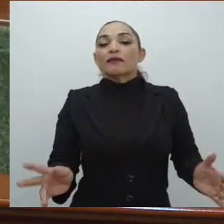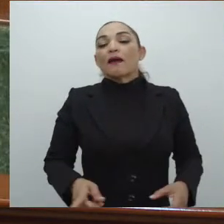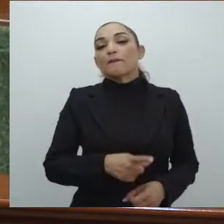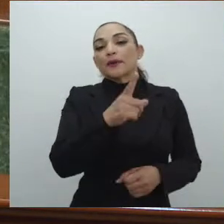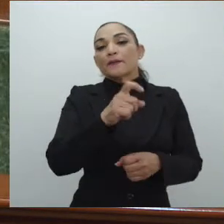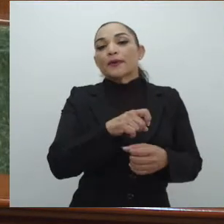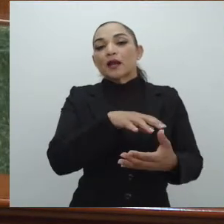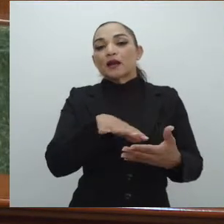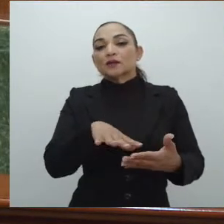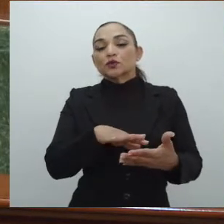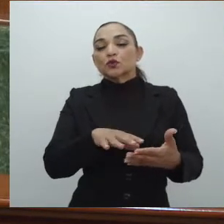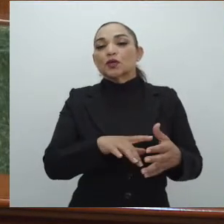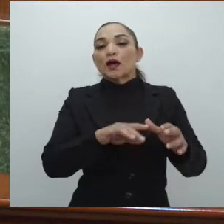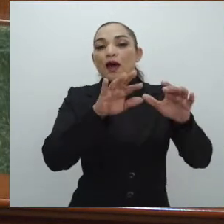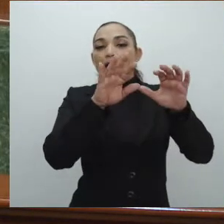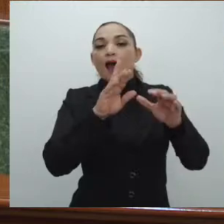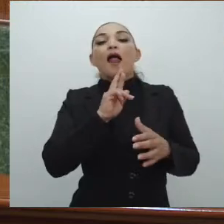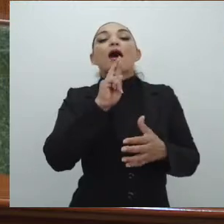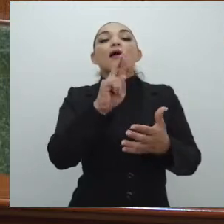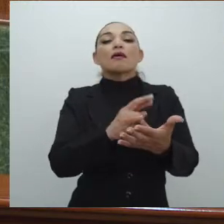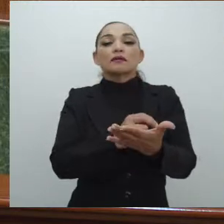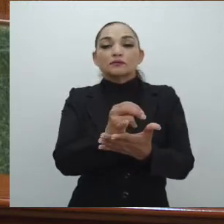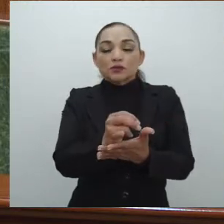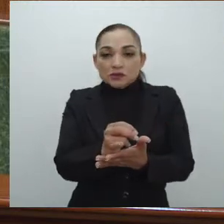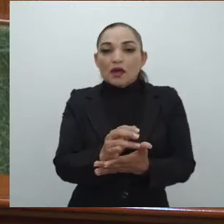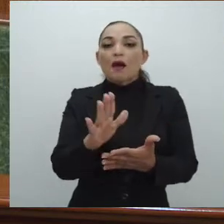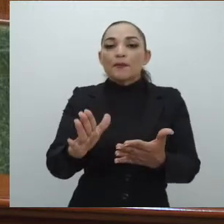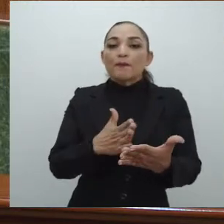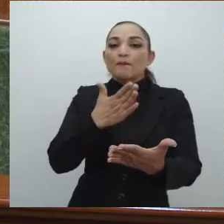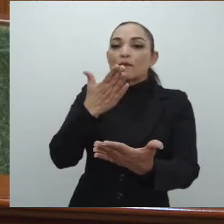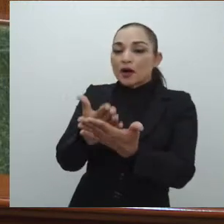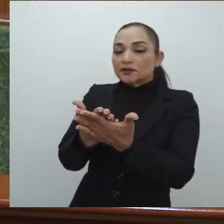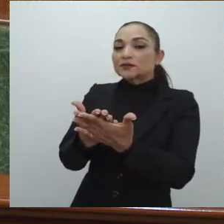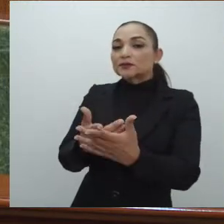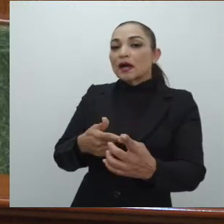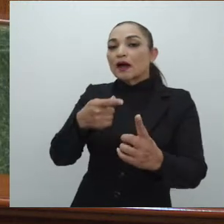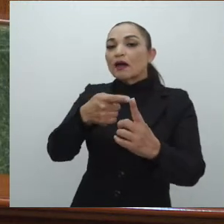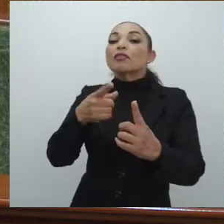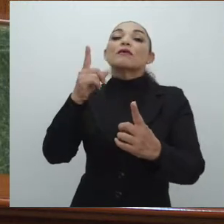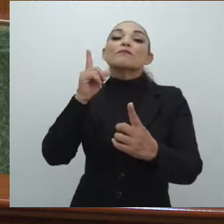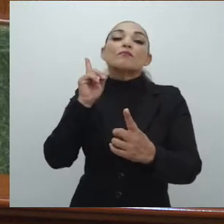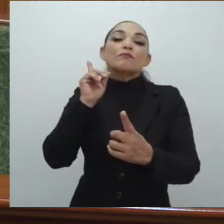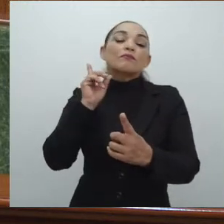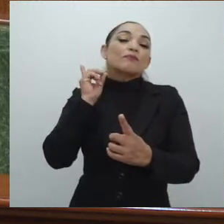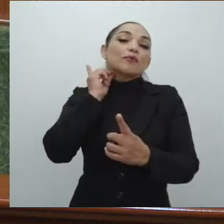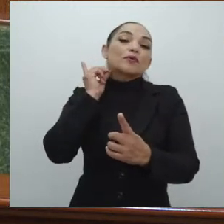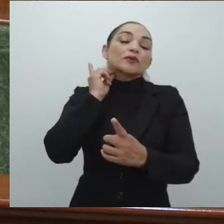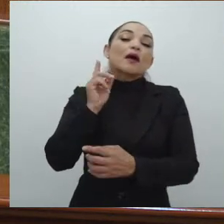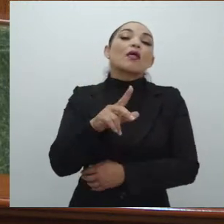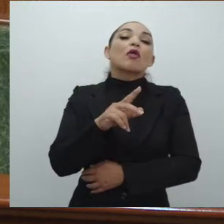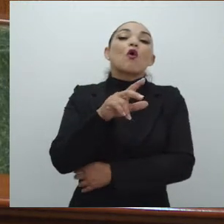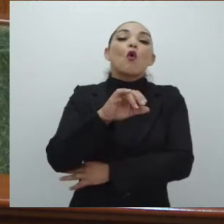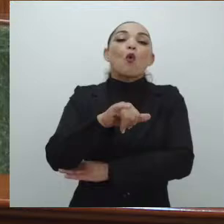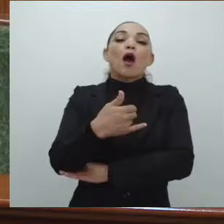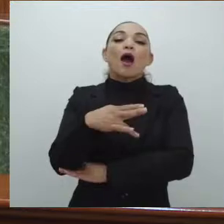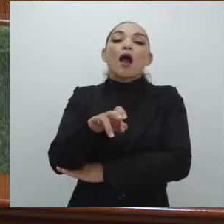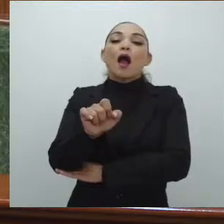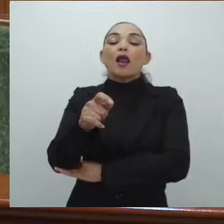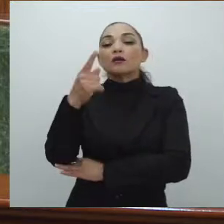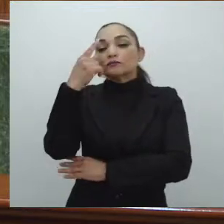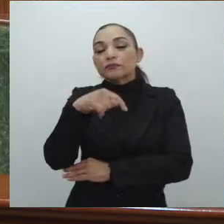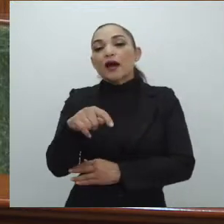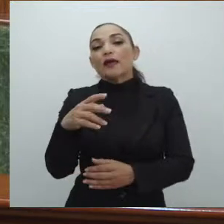primera lectura al dictamen, existe la propuesta del diputado Juan Carlos Patrón Rosales para que se le dispense la segunda de este dictamen y se ponga